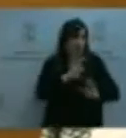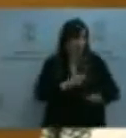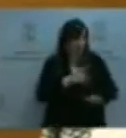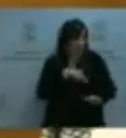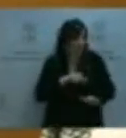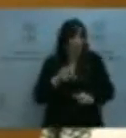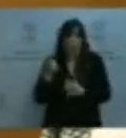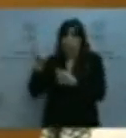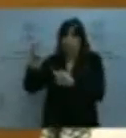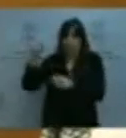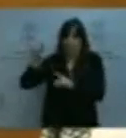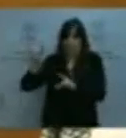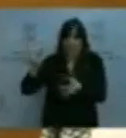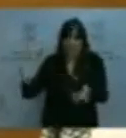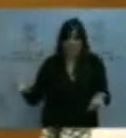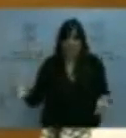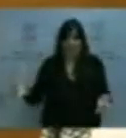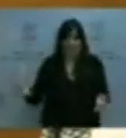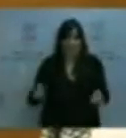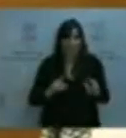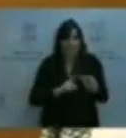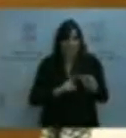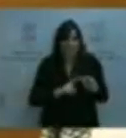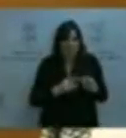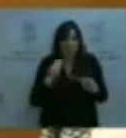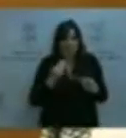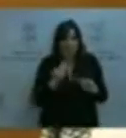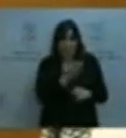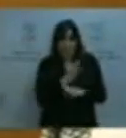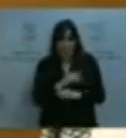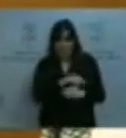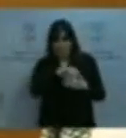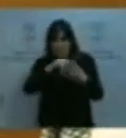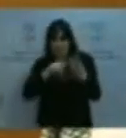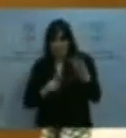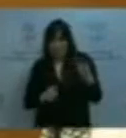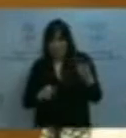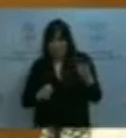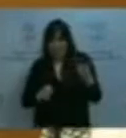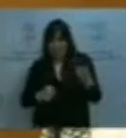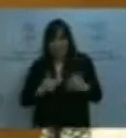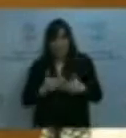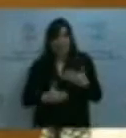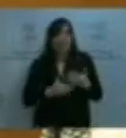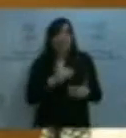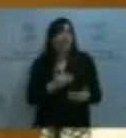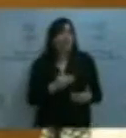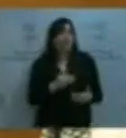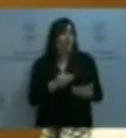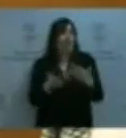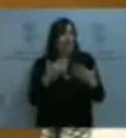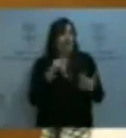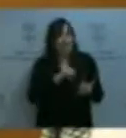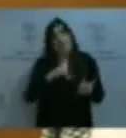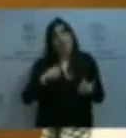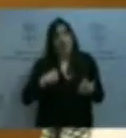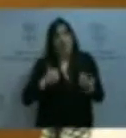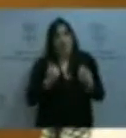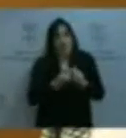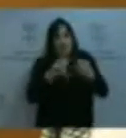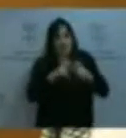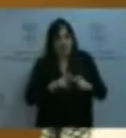le parece correcto, tras esto que le he contado, que el proceso de la entrevista personal con el tribunal, que es político, por decirlo así,